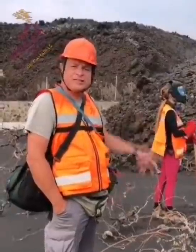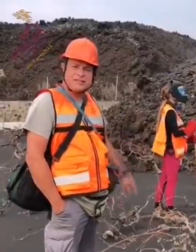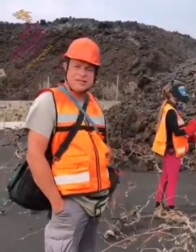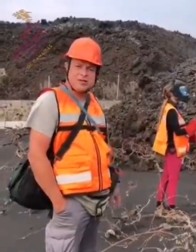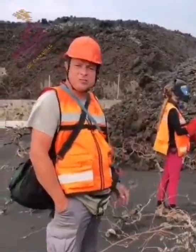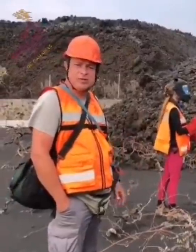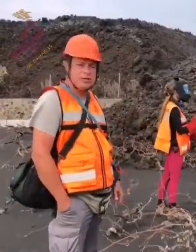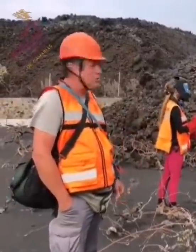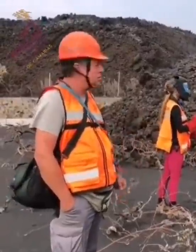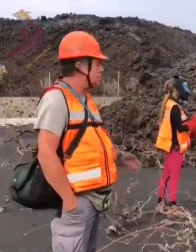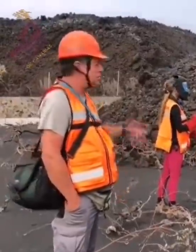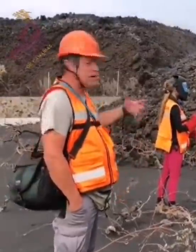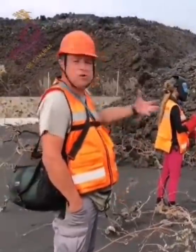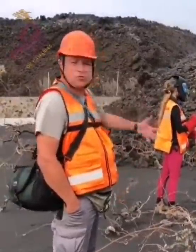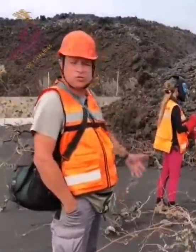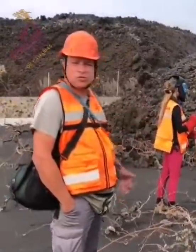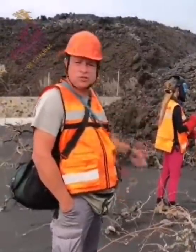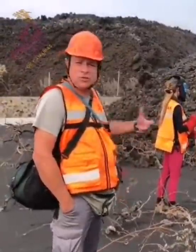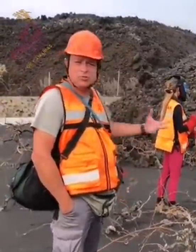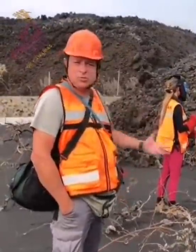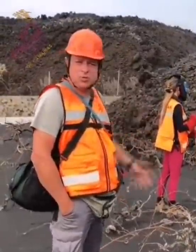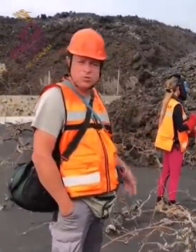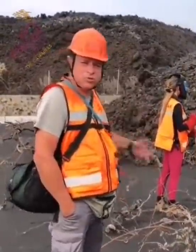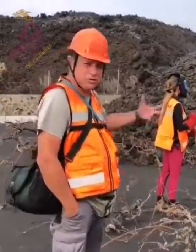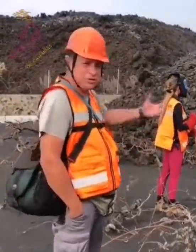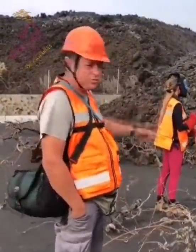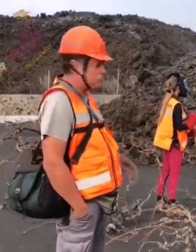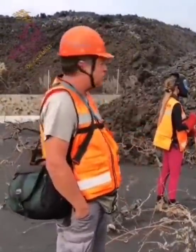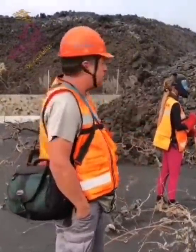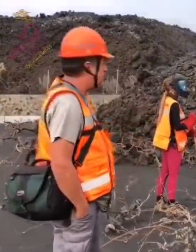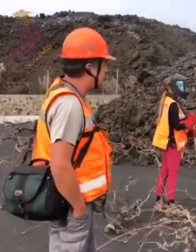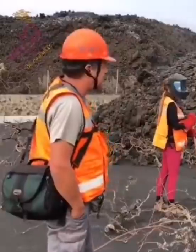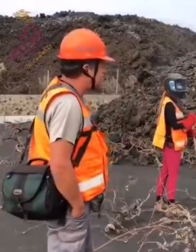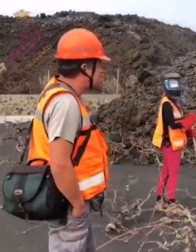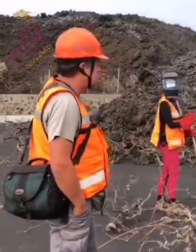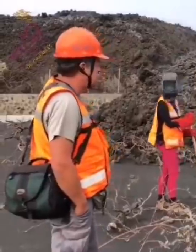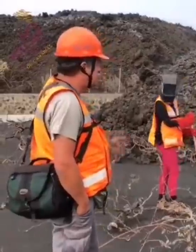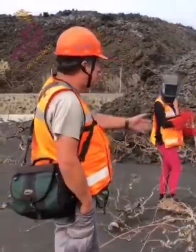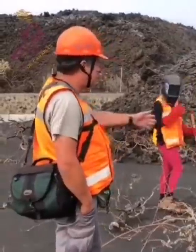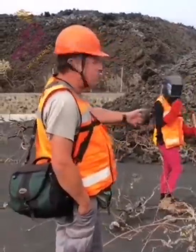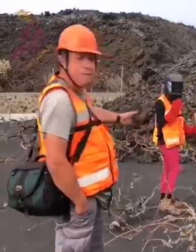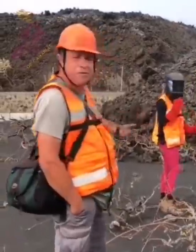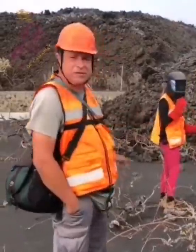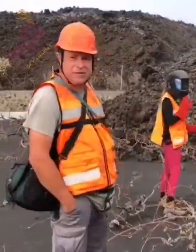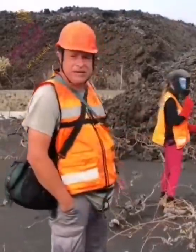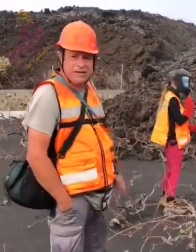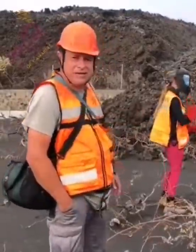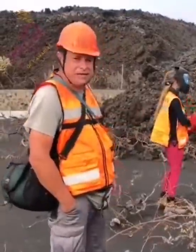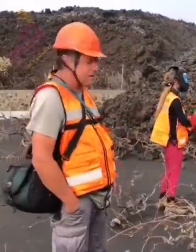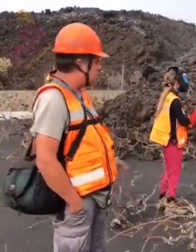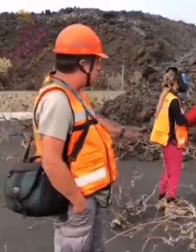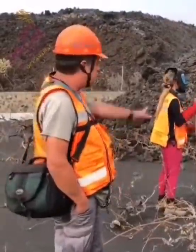posterior análisis geoquímico, entender la composición, si ha habido algún tipo de evolución en la composición química. Y ahora mismo acabamos de